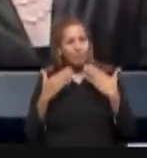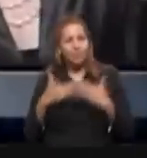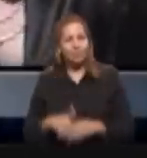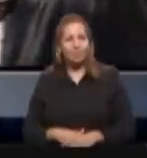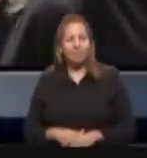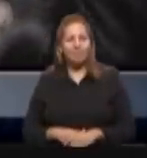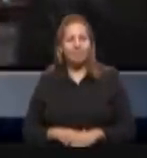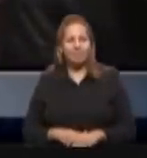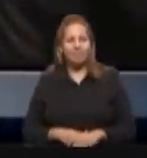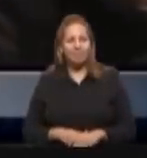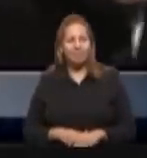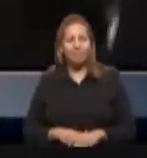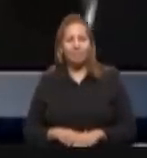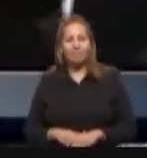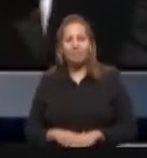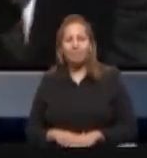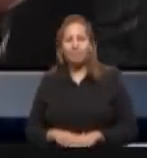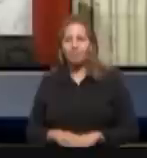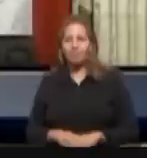Muchas gracias.